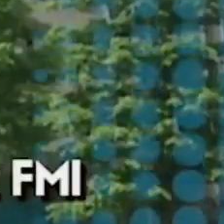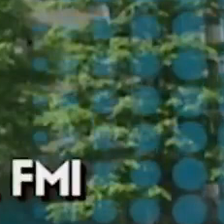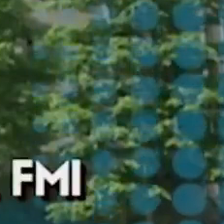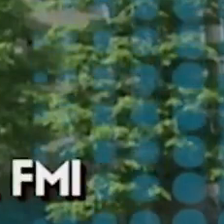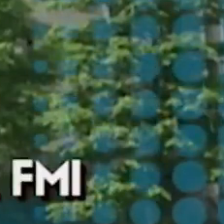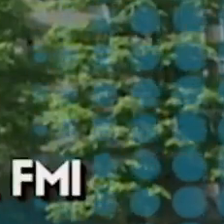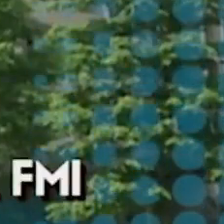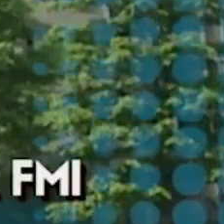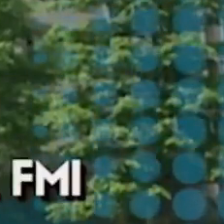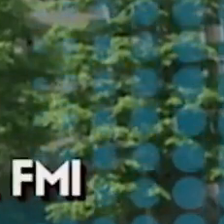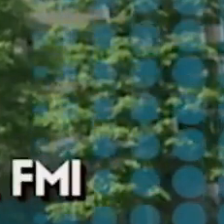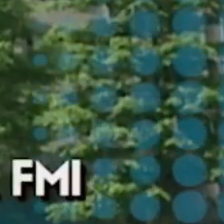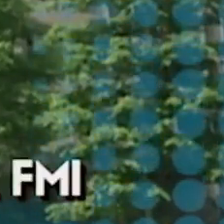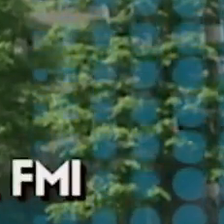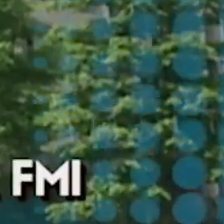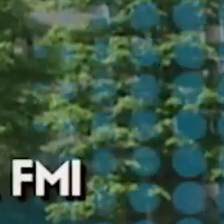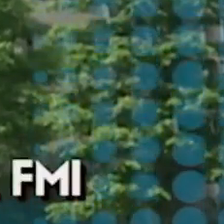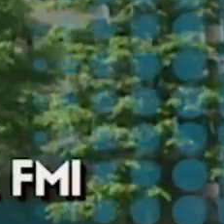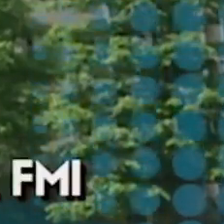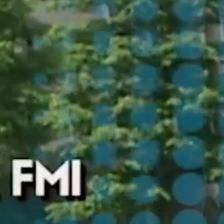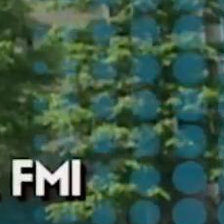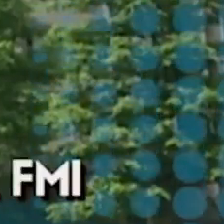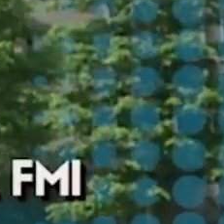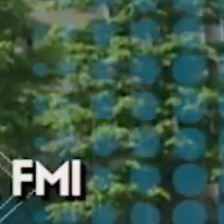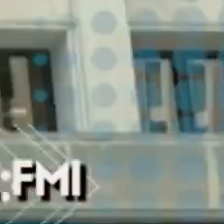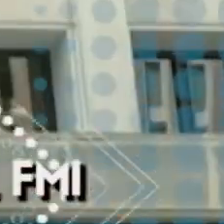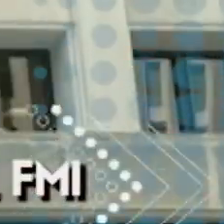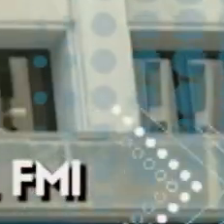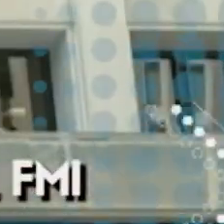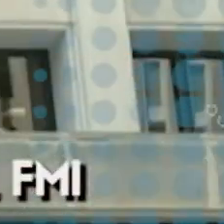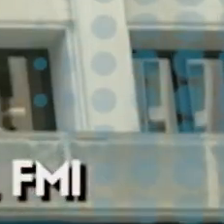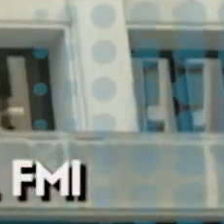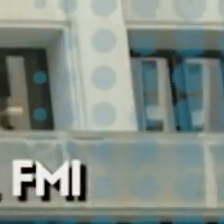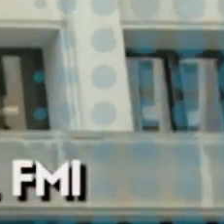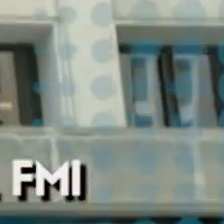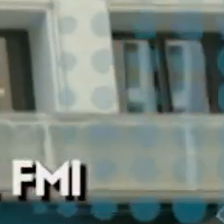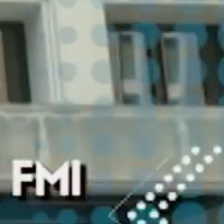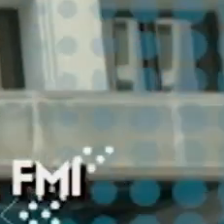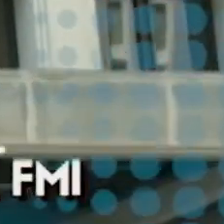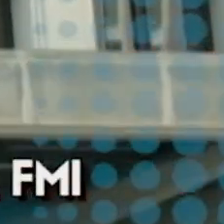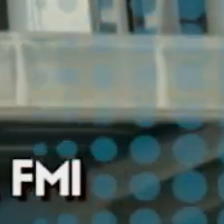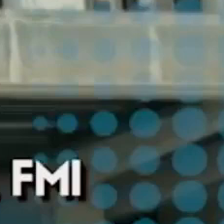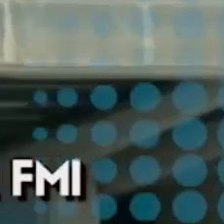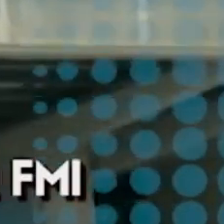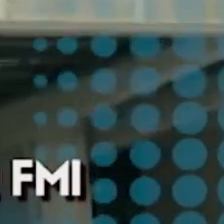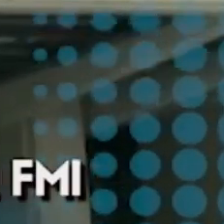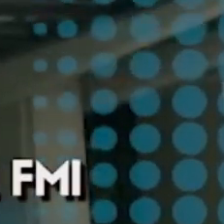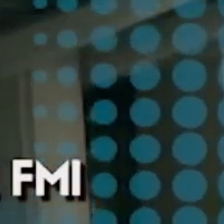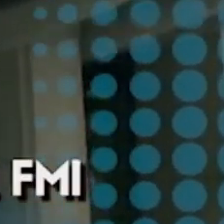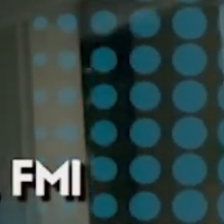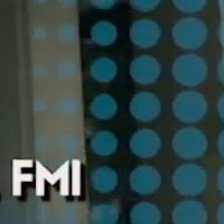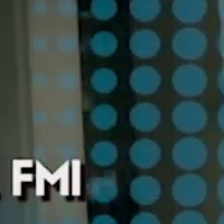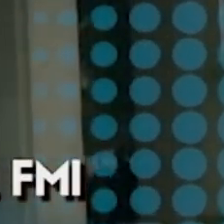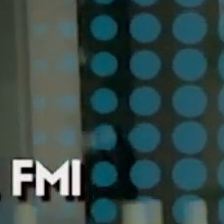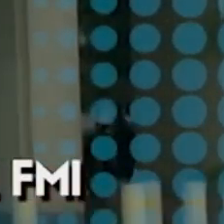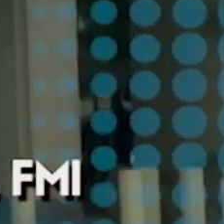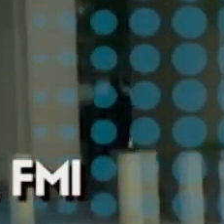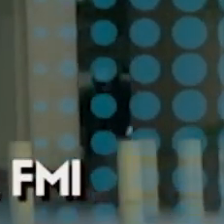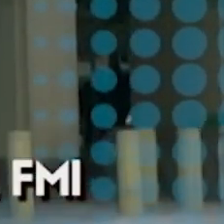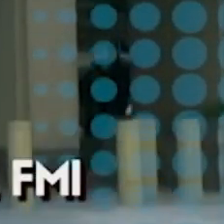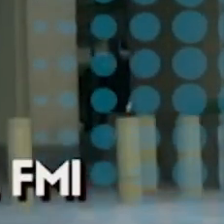La propuesta con el Fondo Monetario Internacional incluye la contención del gasto público, así como nuevos ingresos de forma permanente o